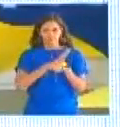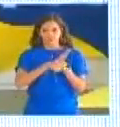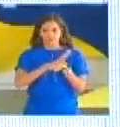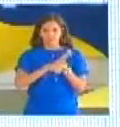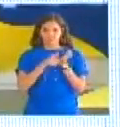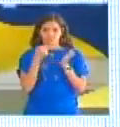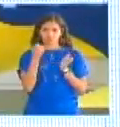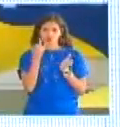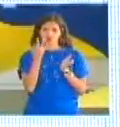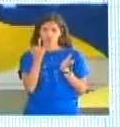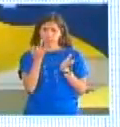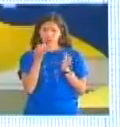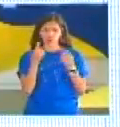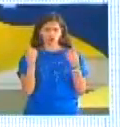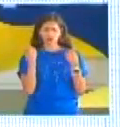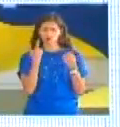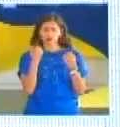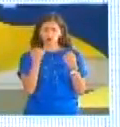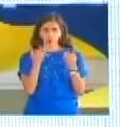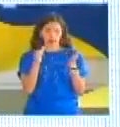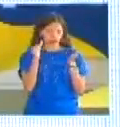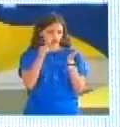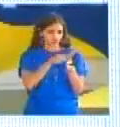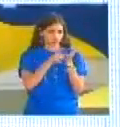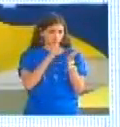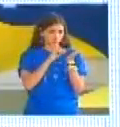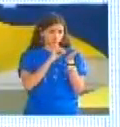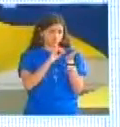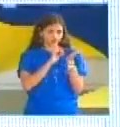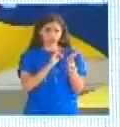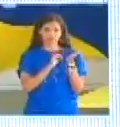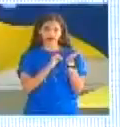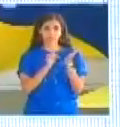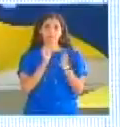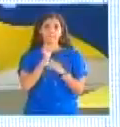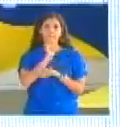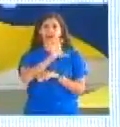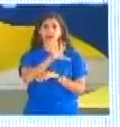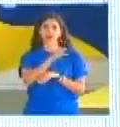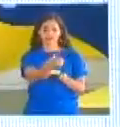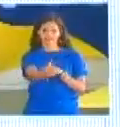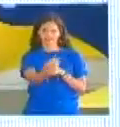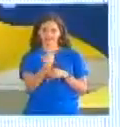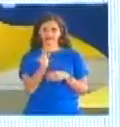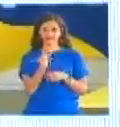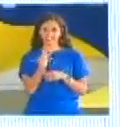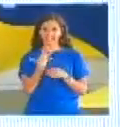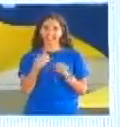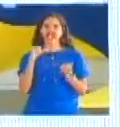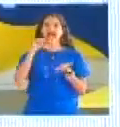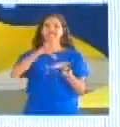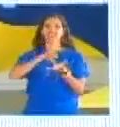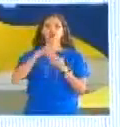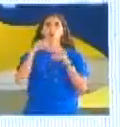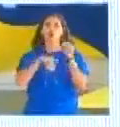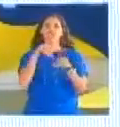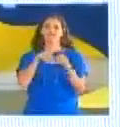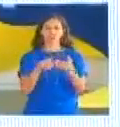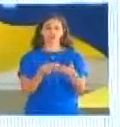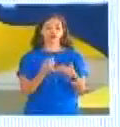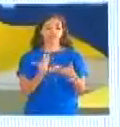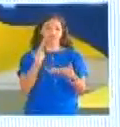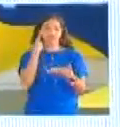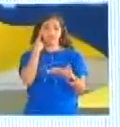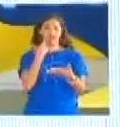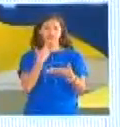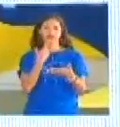número de cédula. Y ahí le aparece el sitio de votación, pero además le aparecen